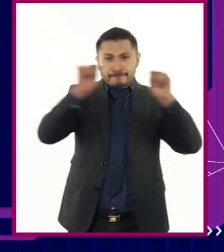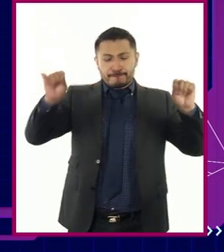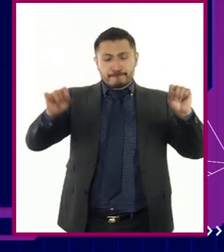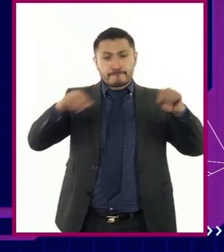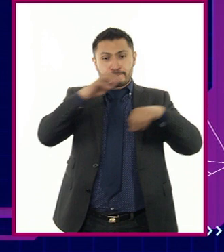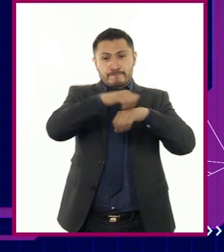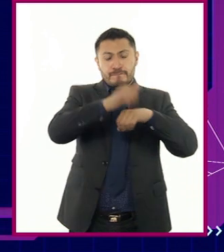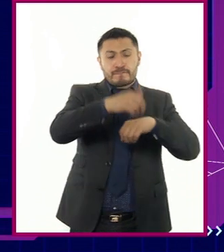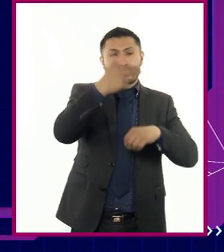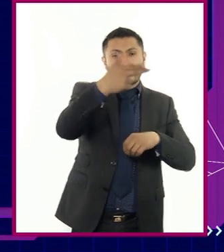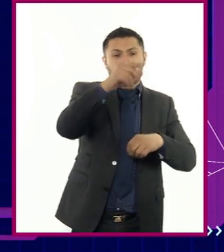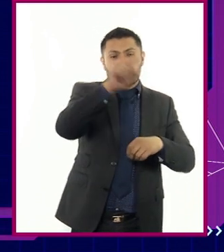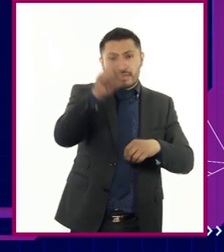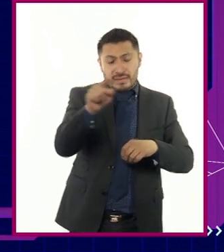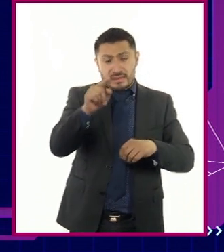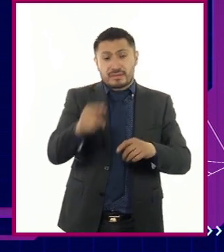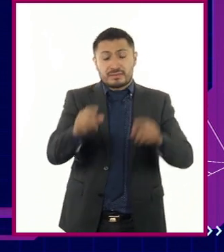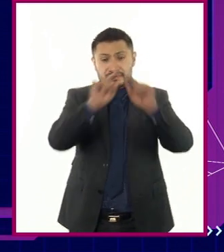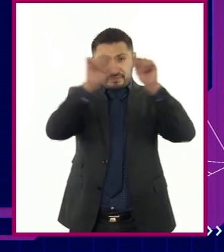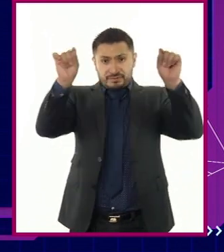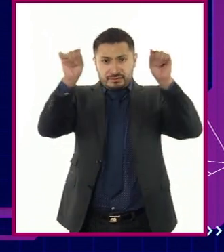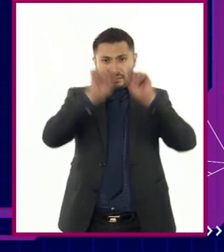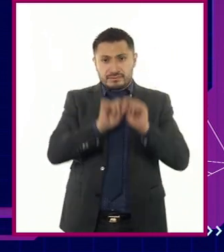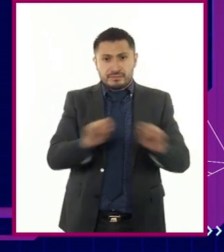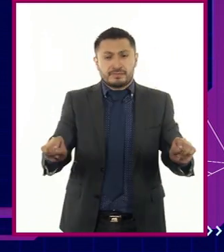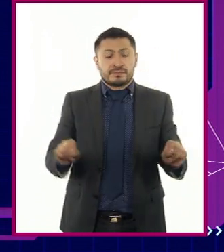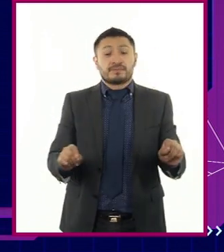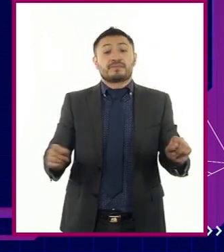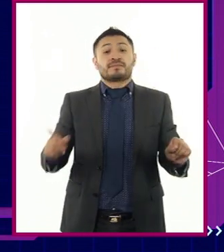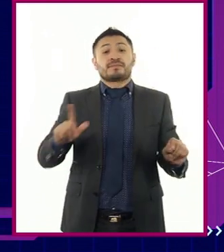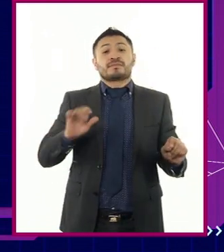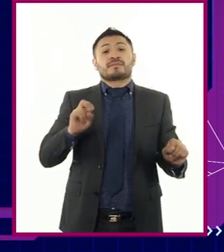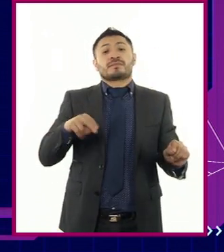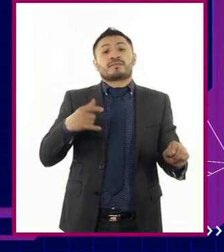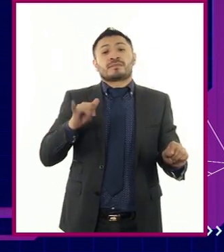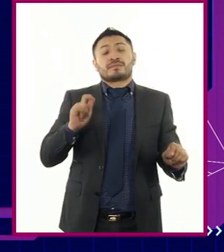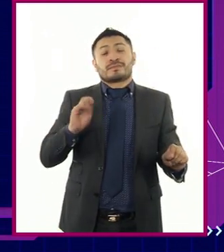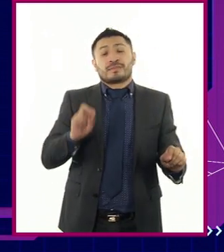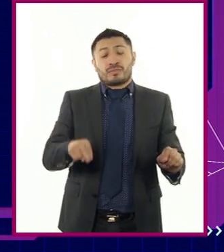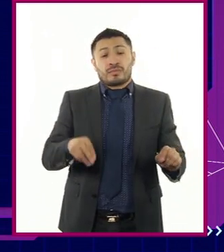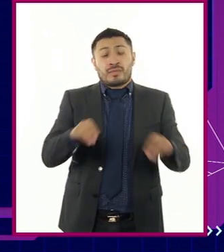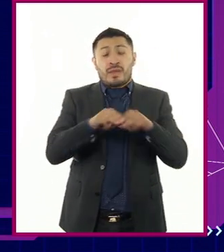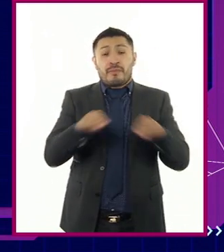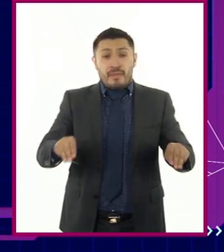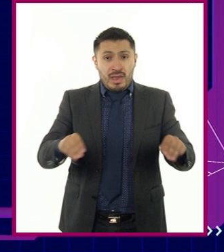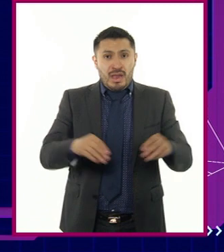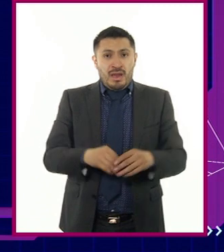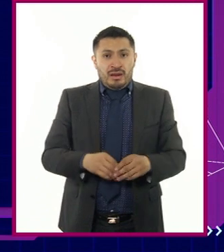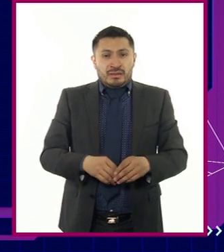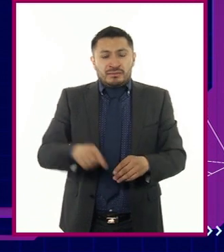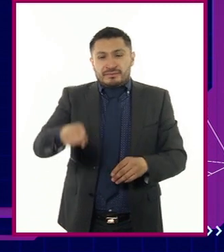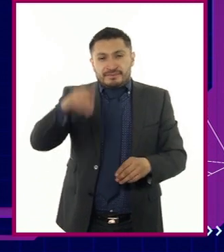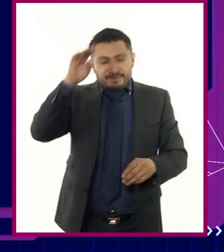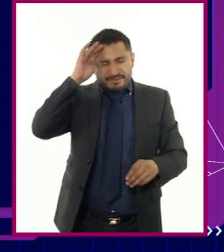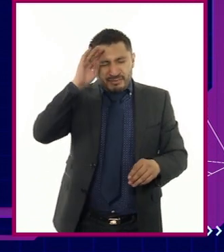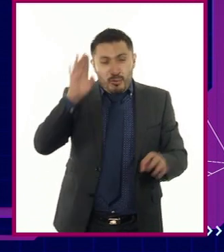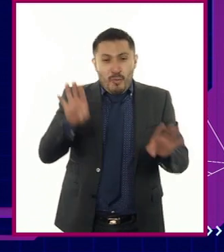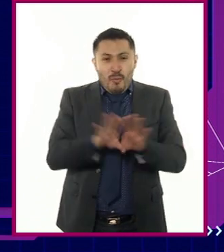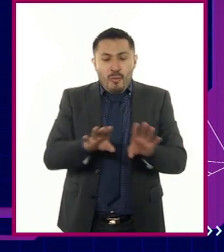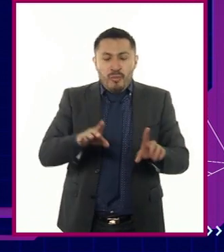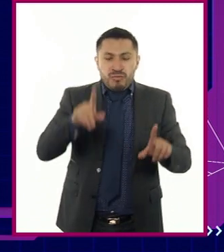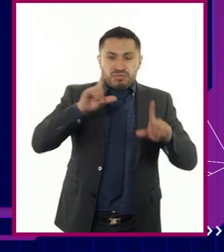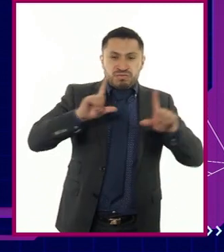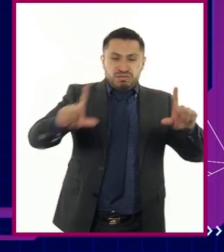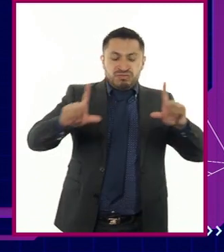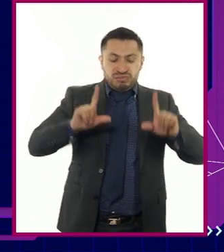en Hz y en la parte inferior la longitud de la onda expresada en metros. Piensen en el esquema como una tabla de